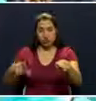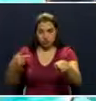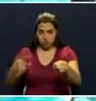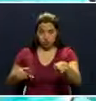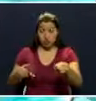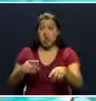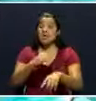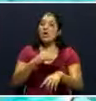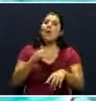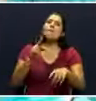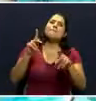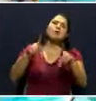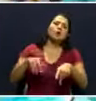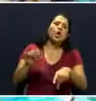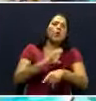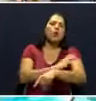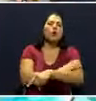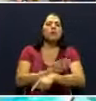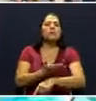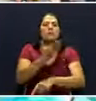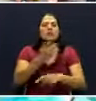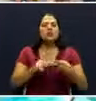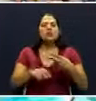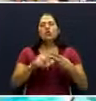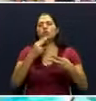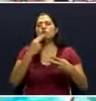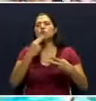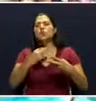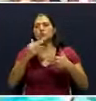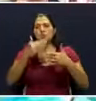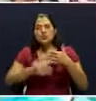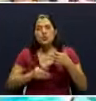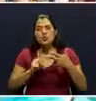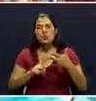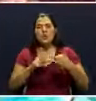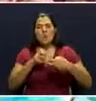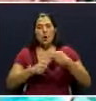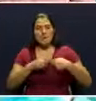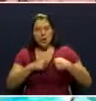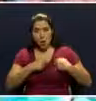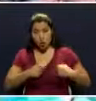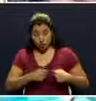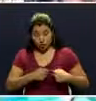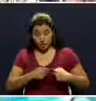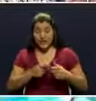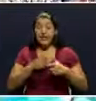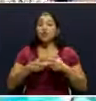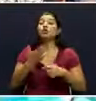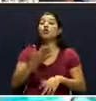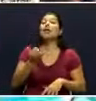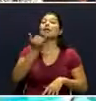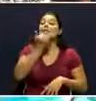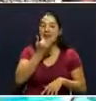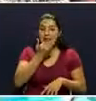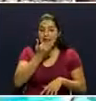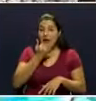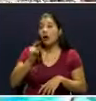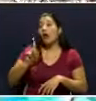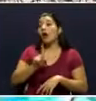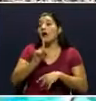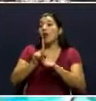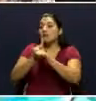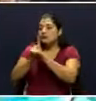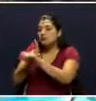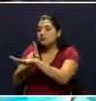principio, hipertensos, diabéticos, con padecimientos del corazón. Entonces, ahí, ¿qué es lo que pasa? Que se transmite, aumenta